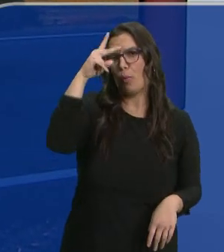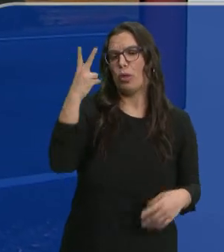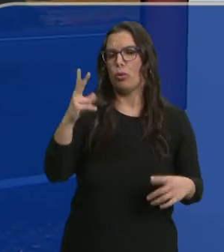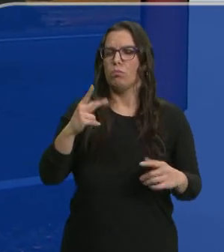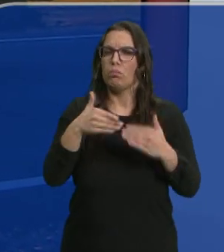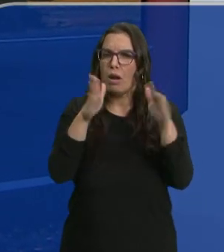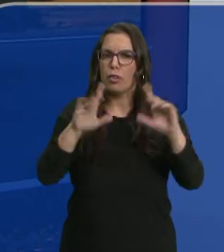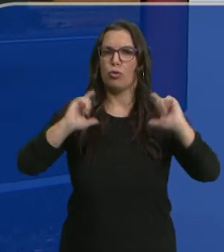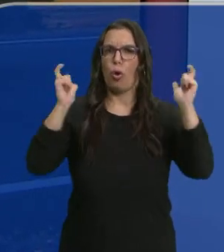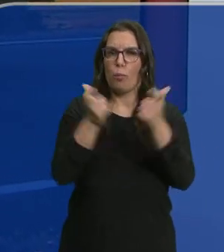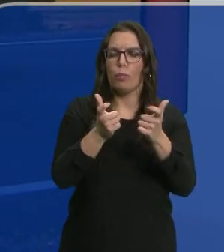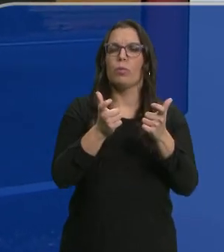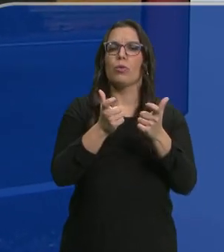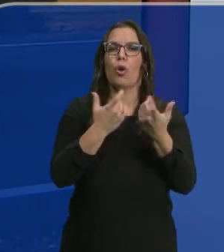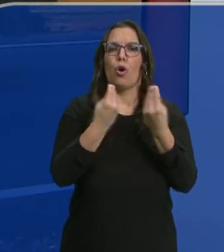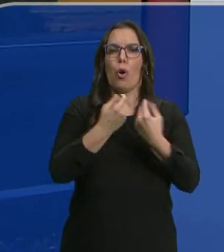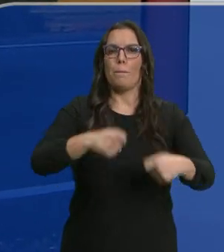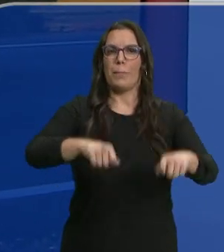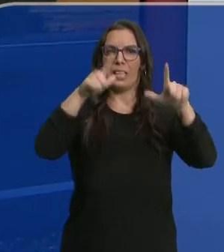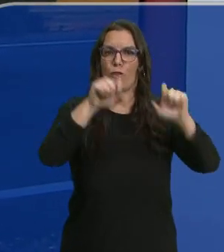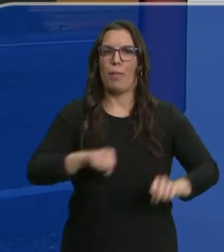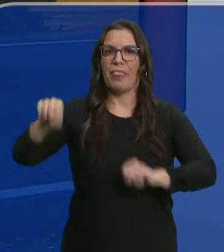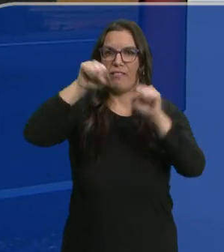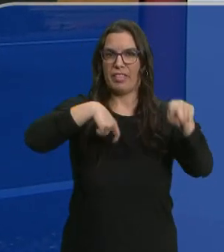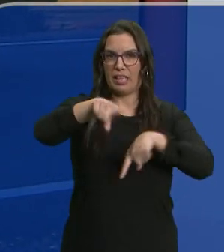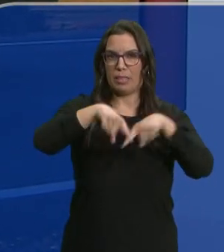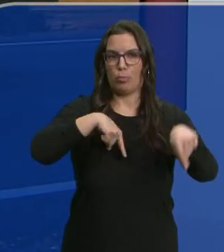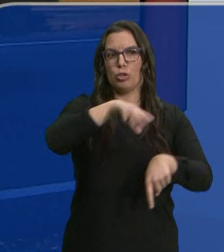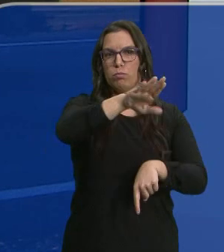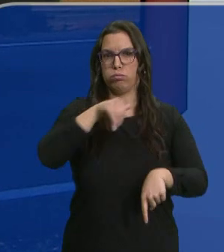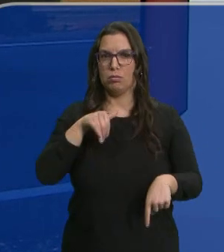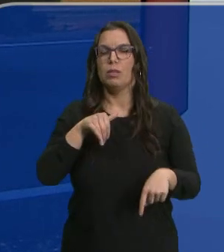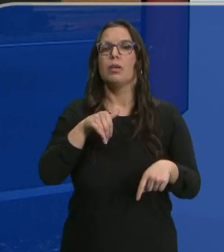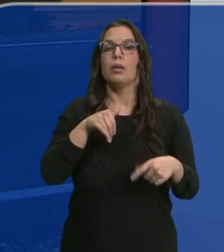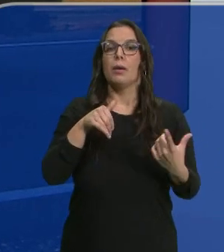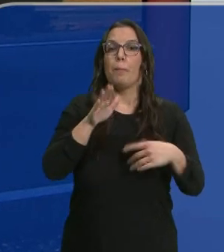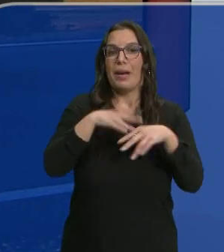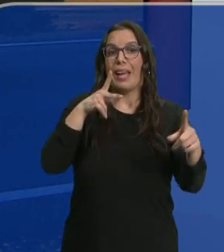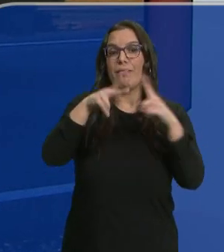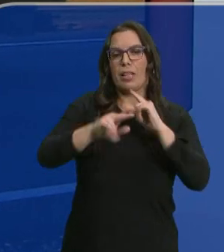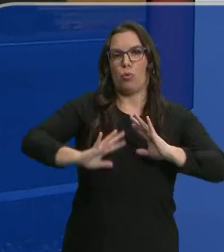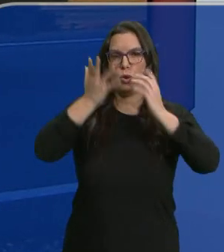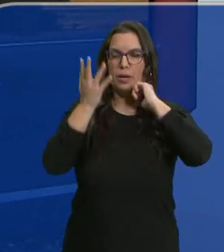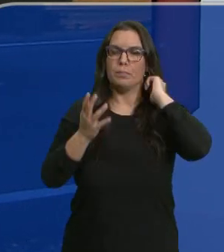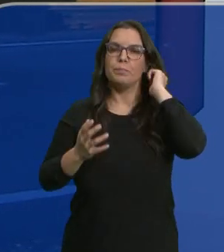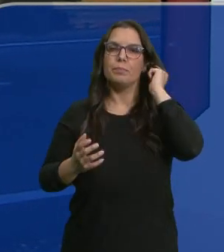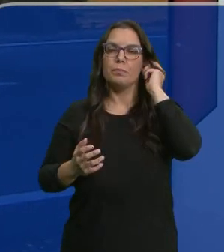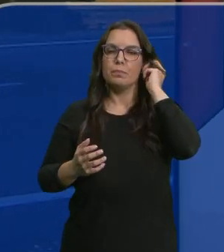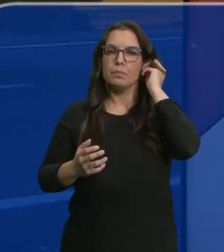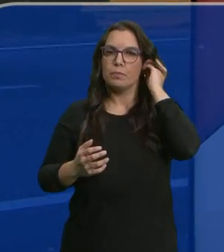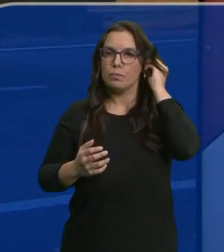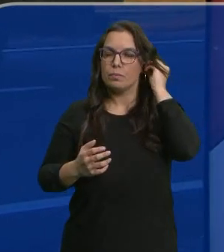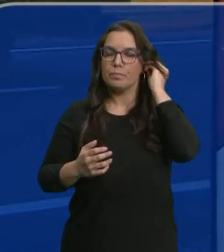se abre a reunirse con los convocantes, la plataforma en defensa del transporte, para evitar el paro. Daniel